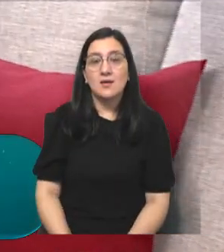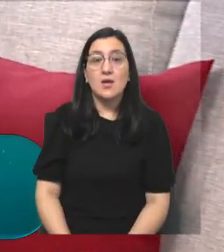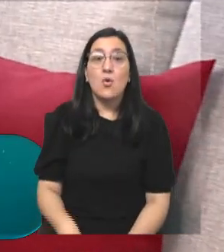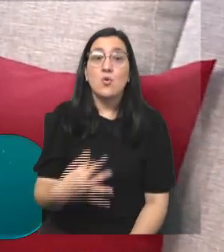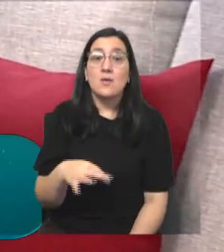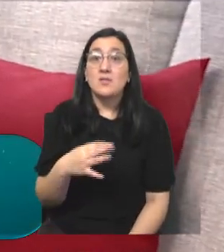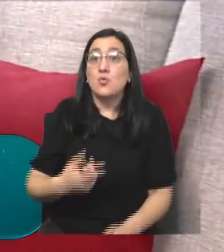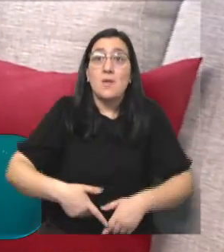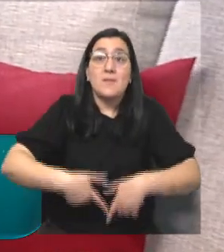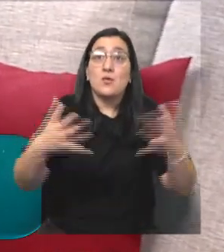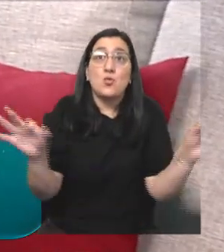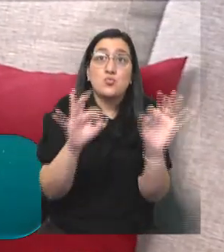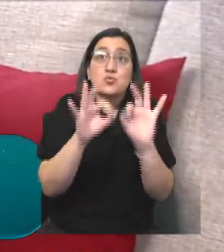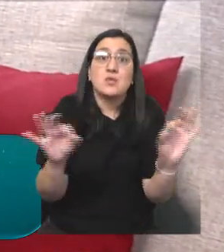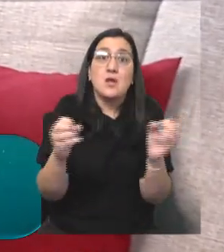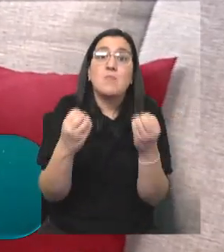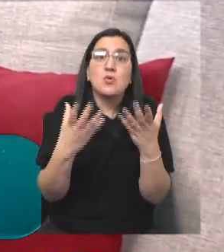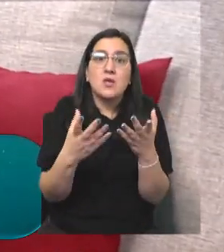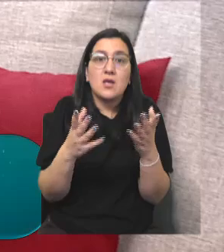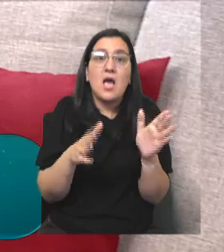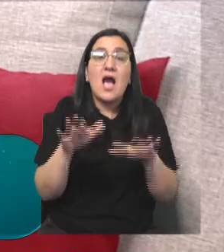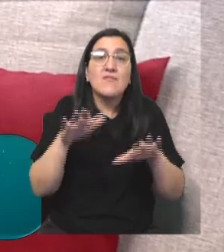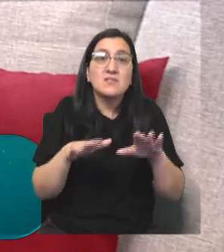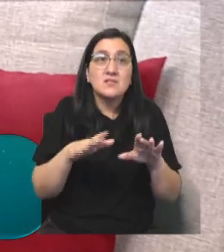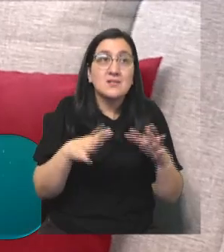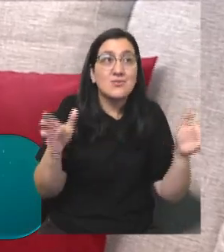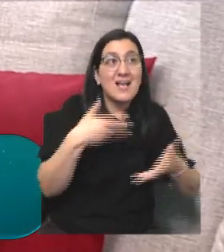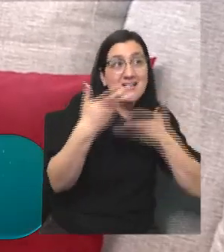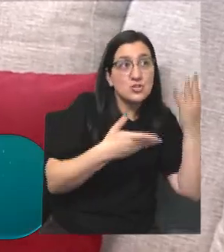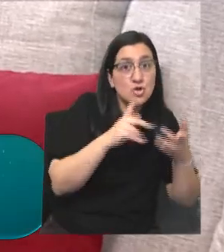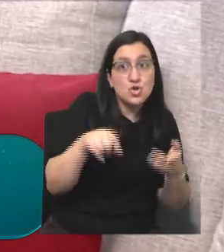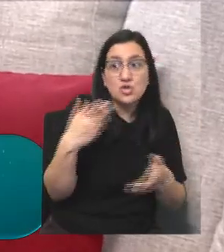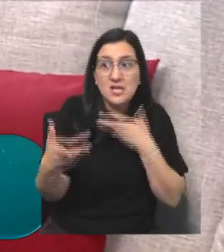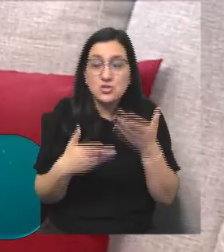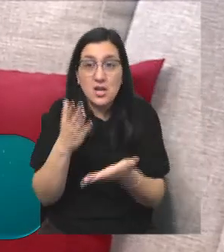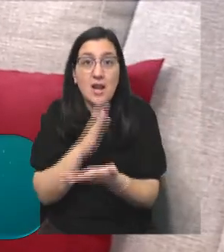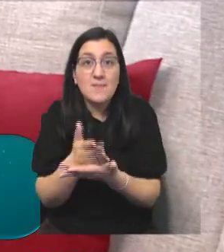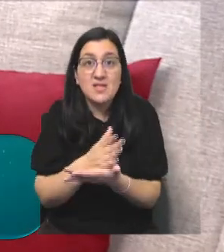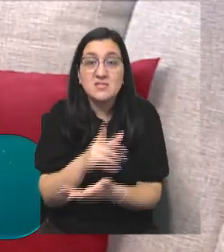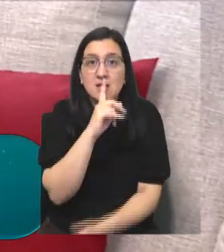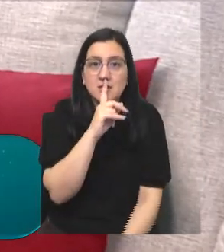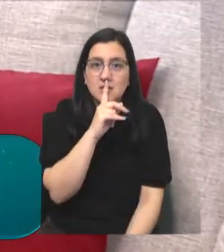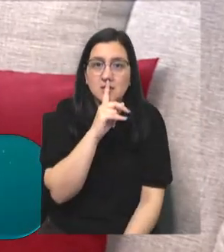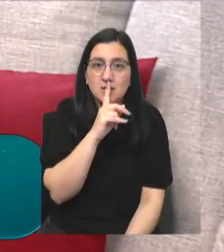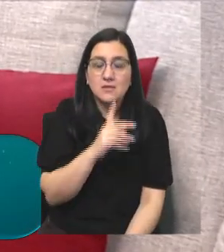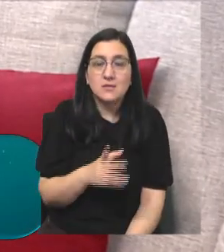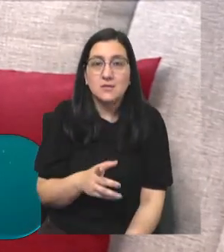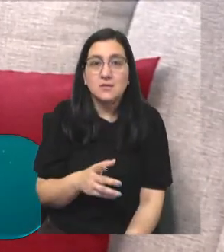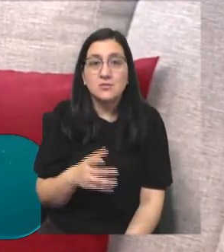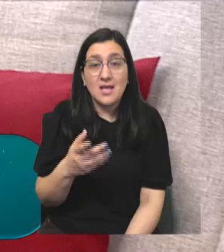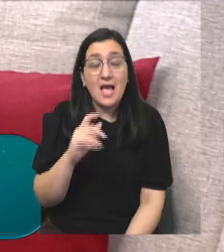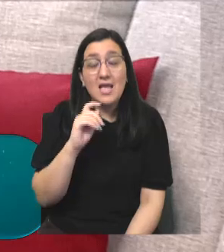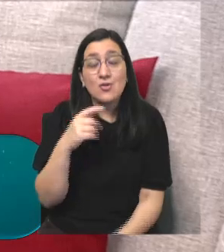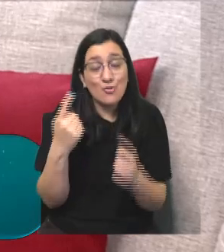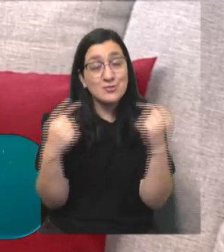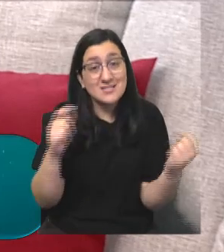Únicamente con un espectáculo musical, ¿por qué entre tema y tema a veces hay silencios, ¿no? ¿Por qué el músico no puede leer algo, ¿no? Esa cosa más teatral, más